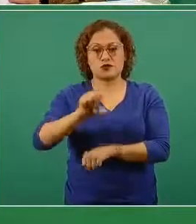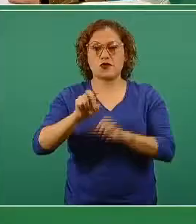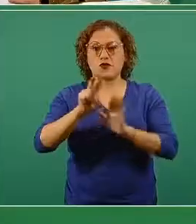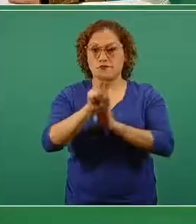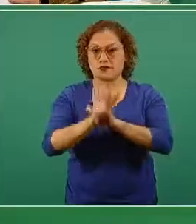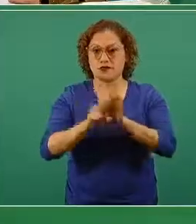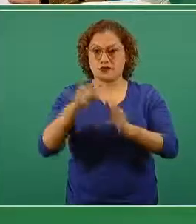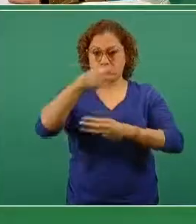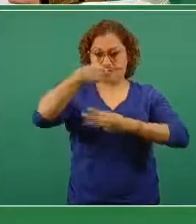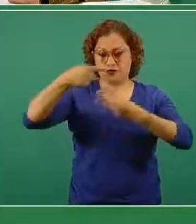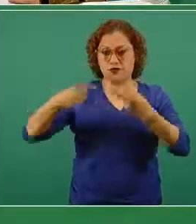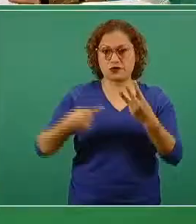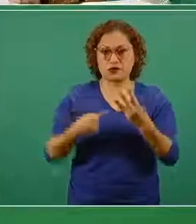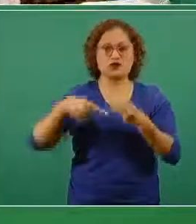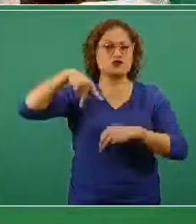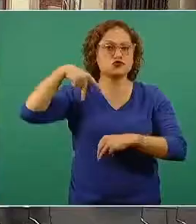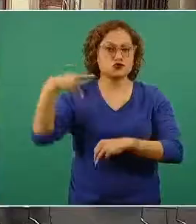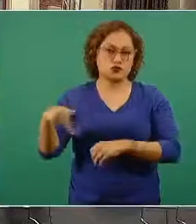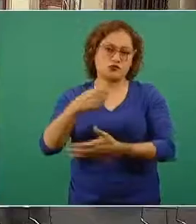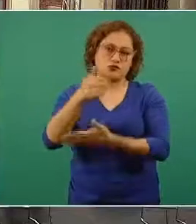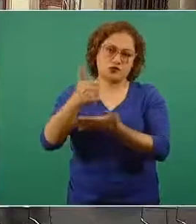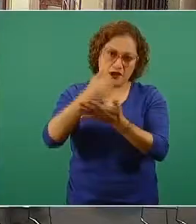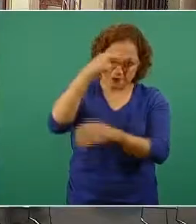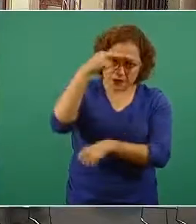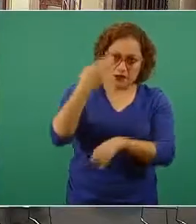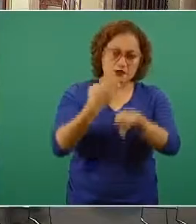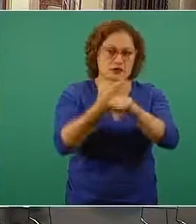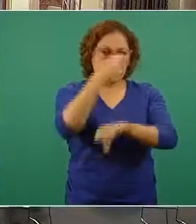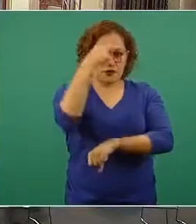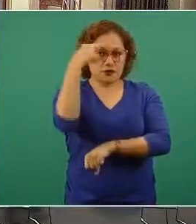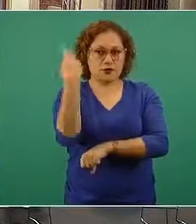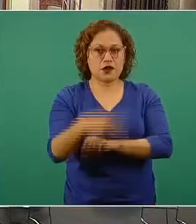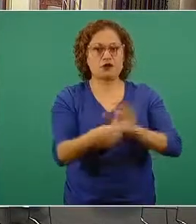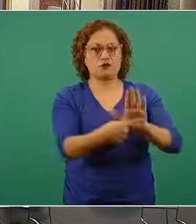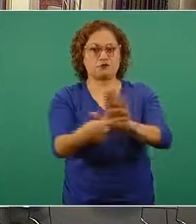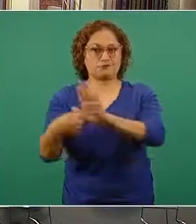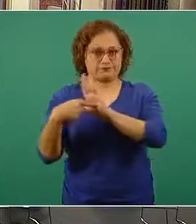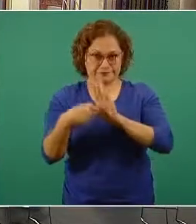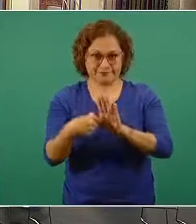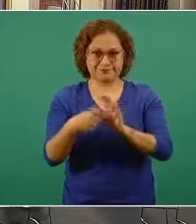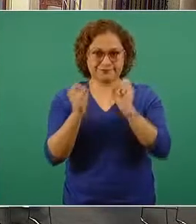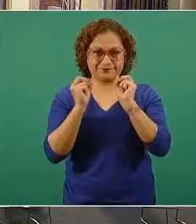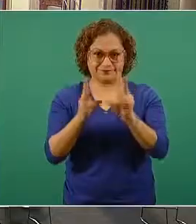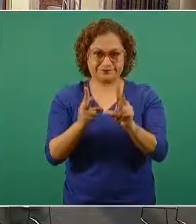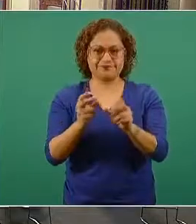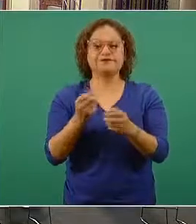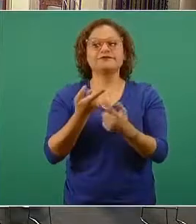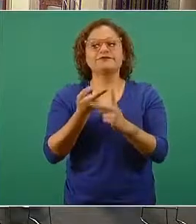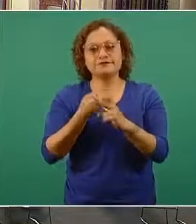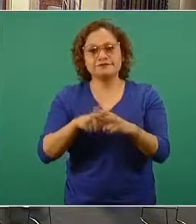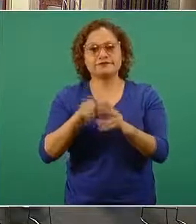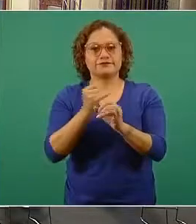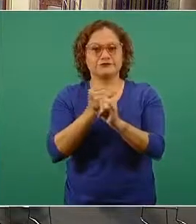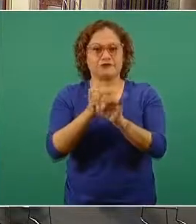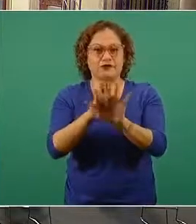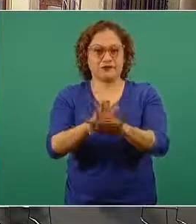entidades federativas. Pues daremos inicio para ver la parte del componente técnico.